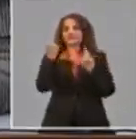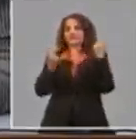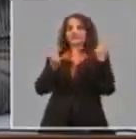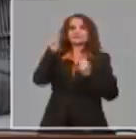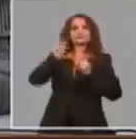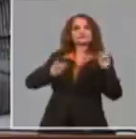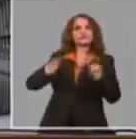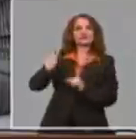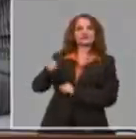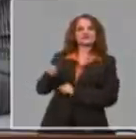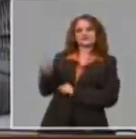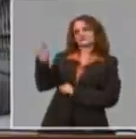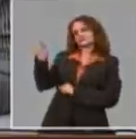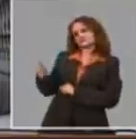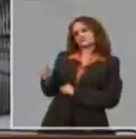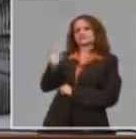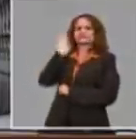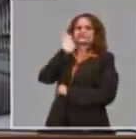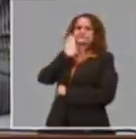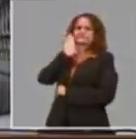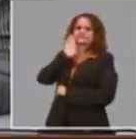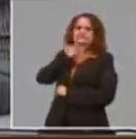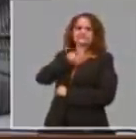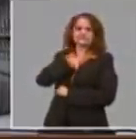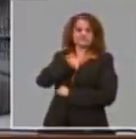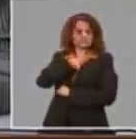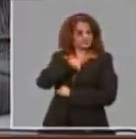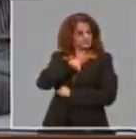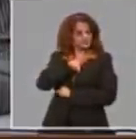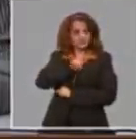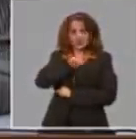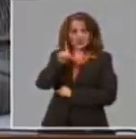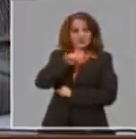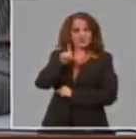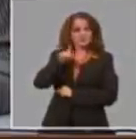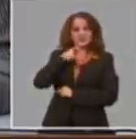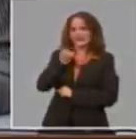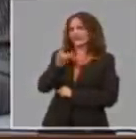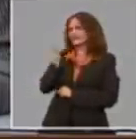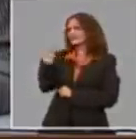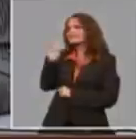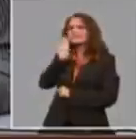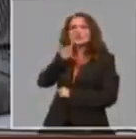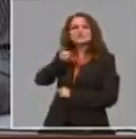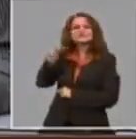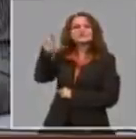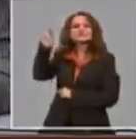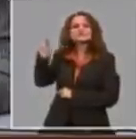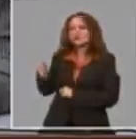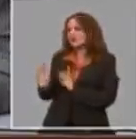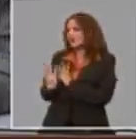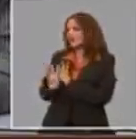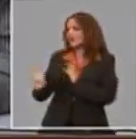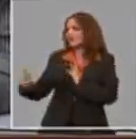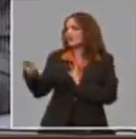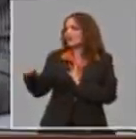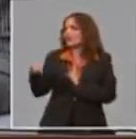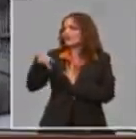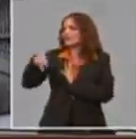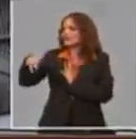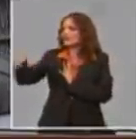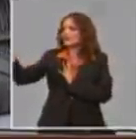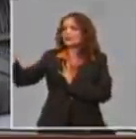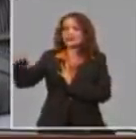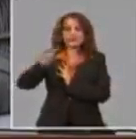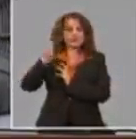observación están victimizando las figuras del color y allí estamos actuando contra el crujir aquí estamos actuando en